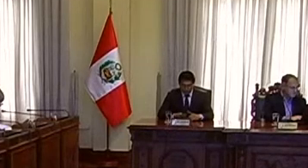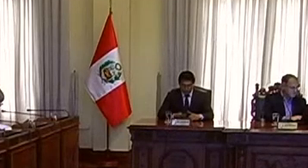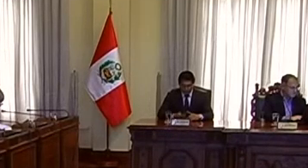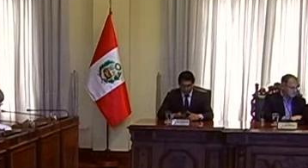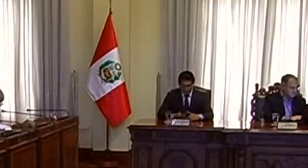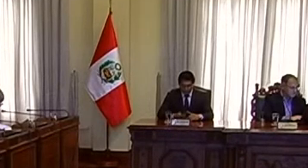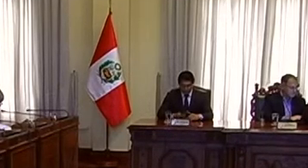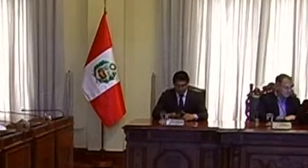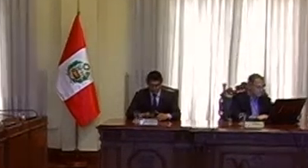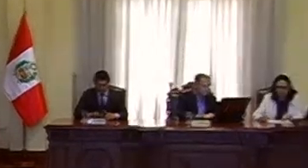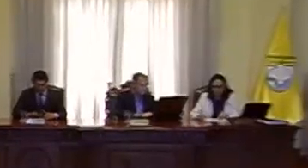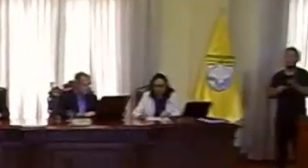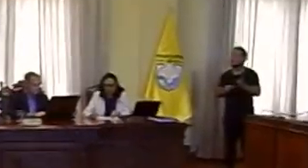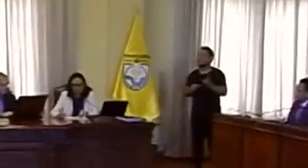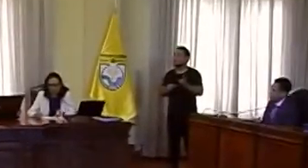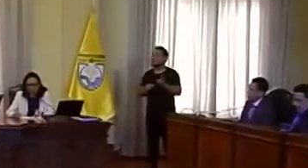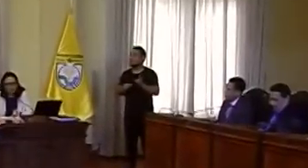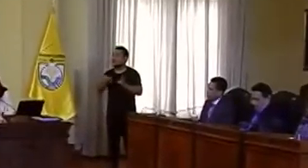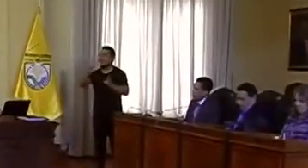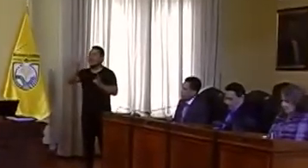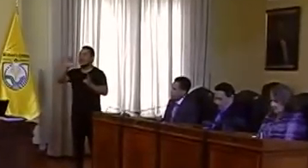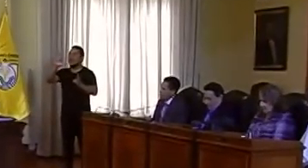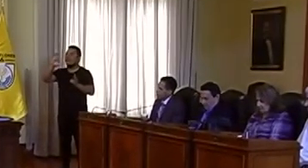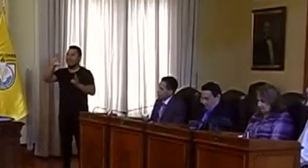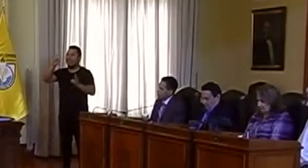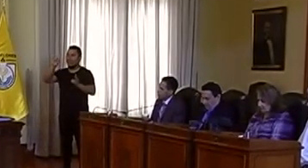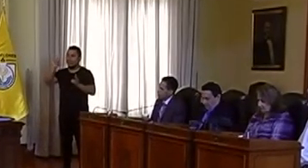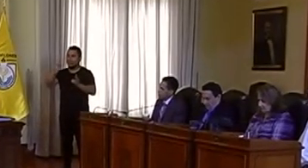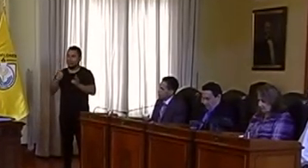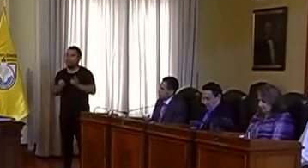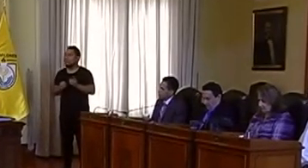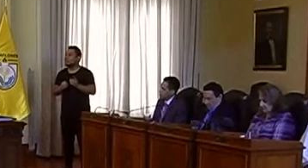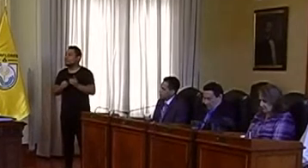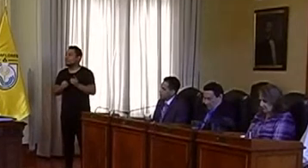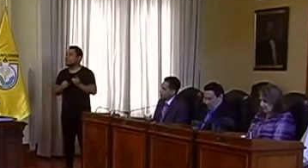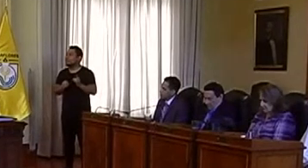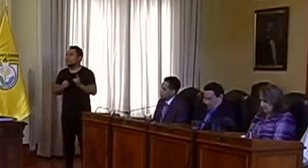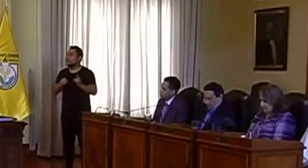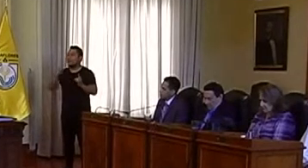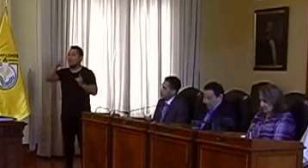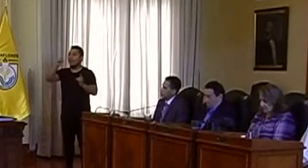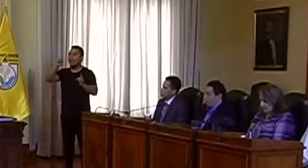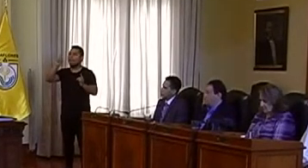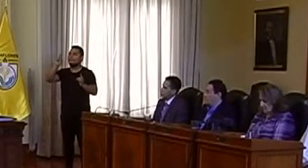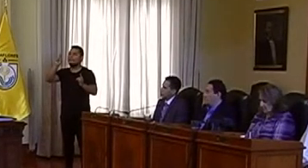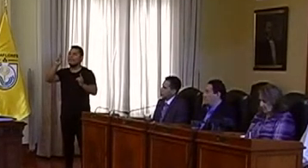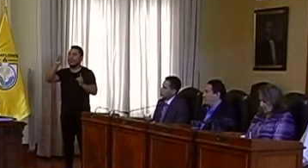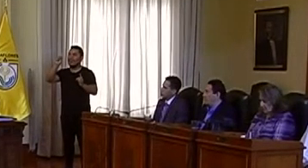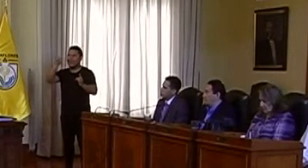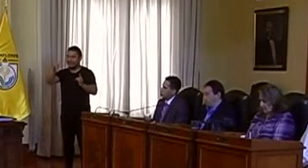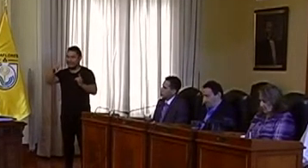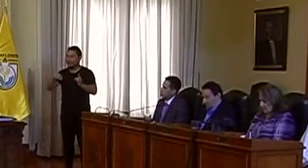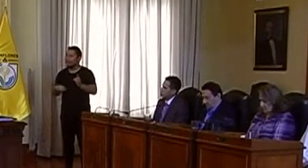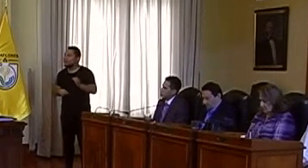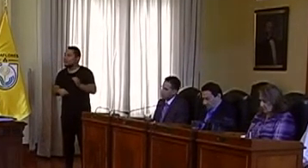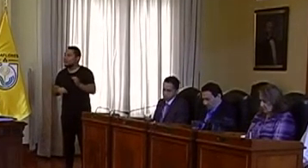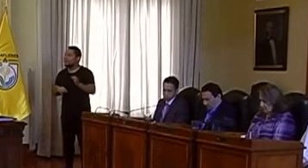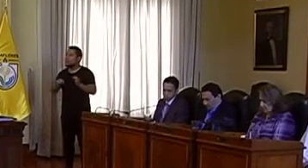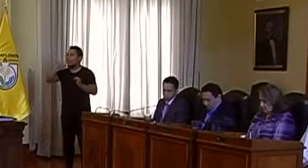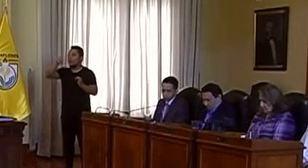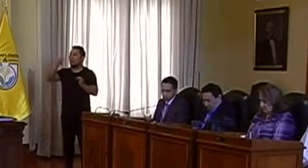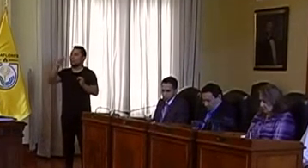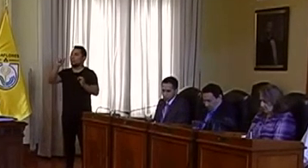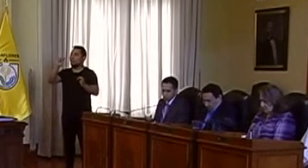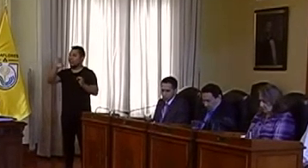Camino. Señor Alfredo Lee Gabriel. Señor Martín Bustamante Castro. Señor Jorge